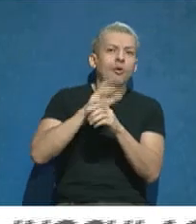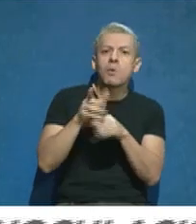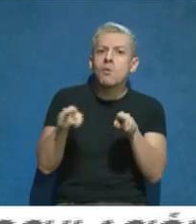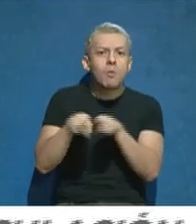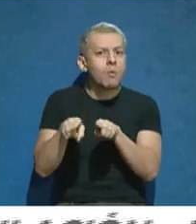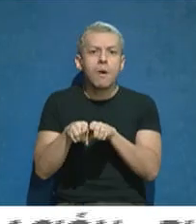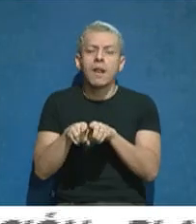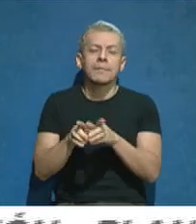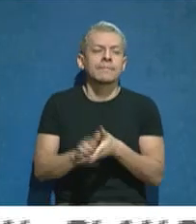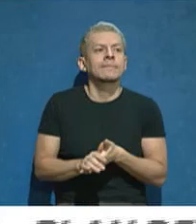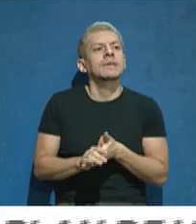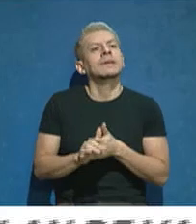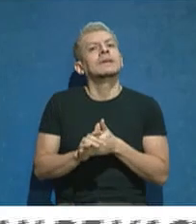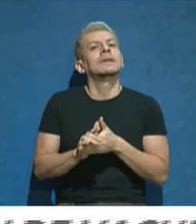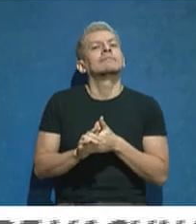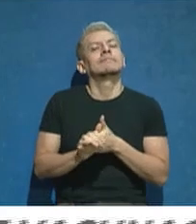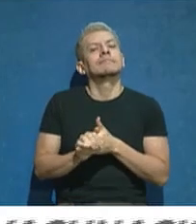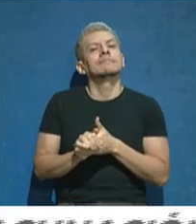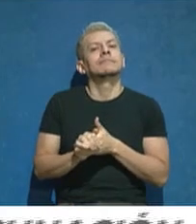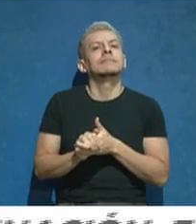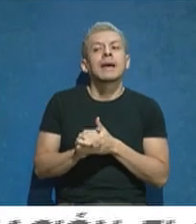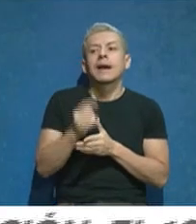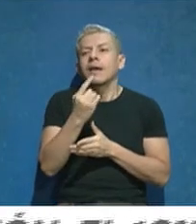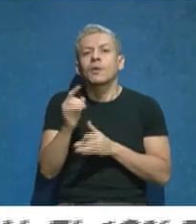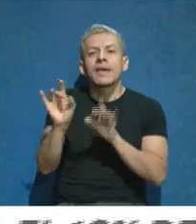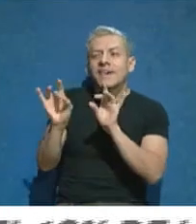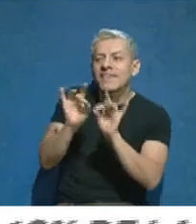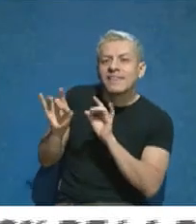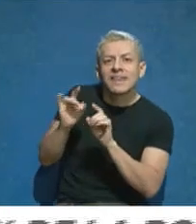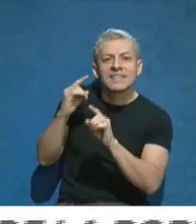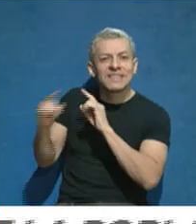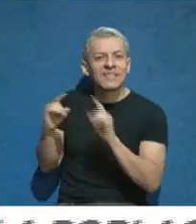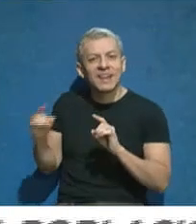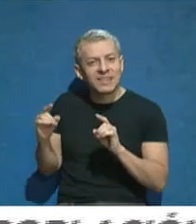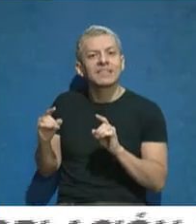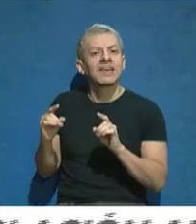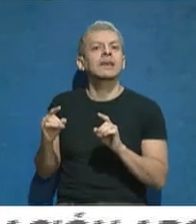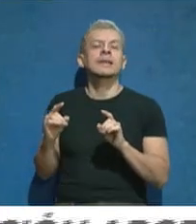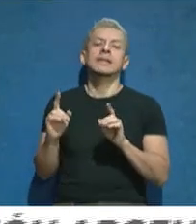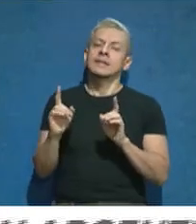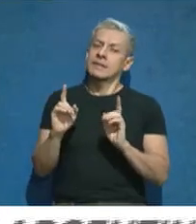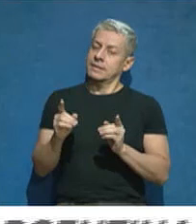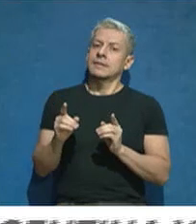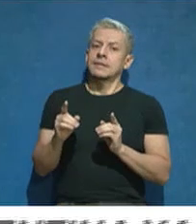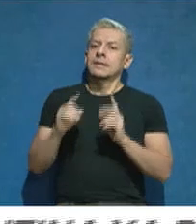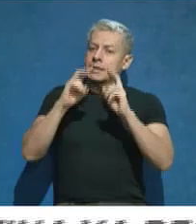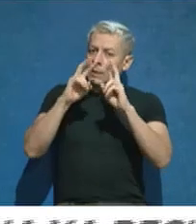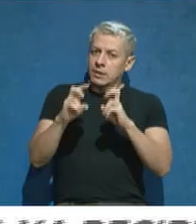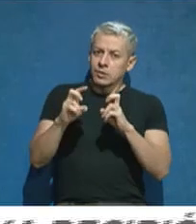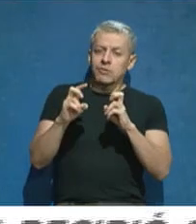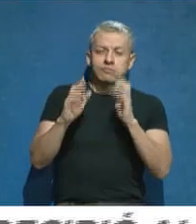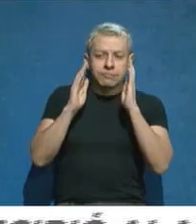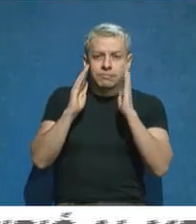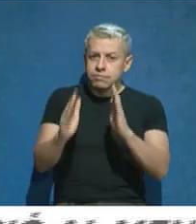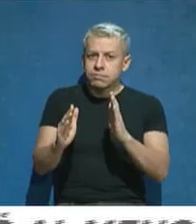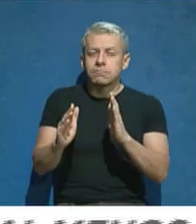Aunque vamos a ir viendo algunas características distintivas de los hechos que han ido cambiando también la orientación de la investigación.